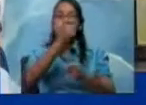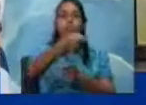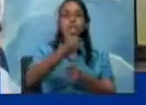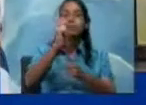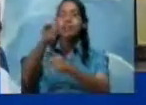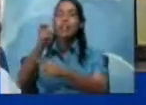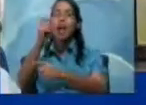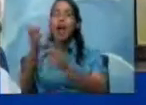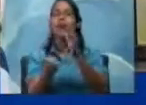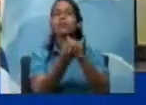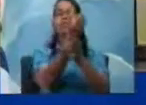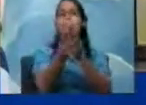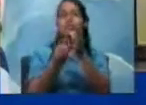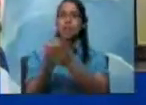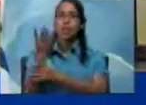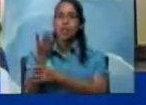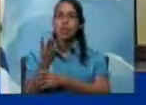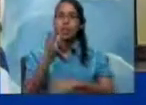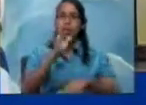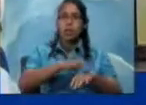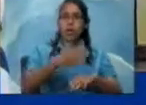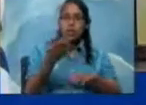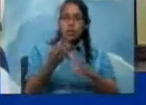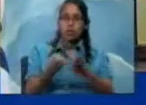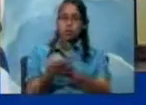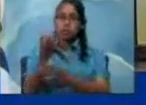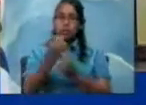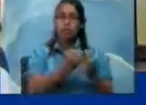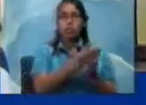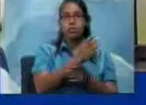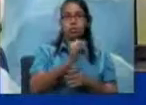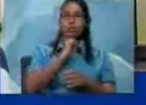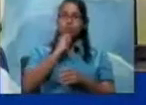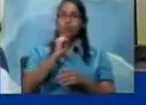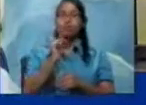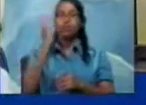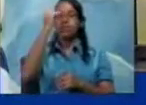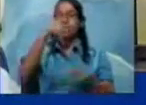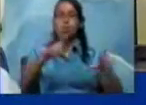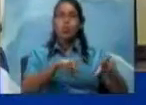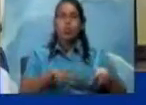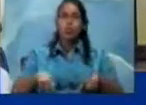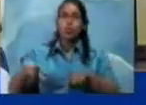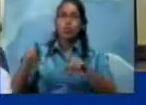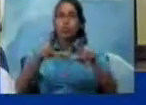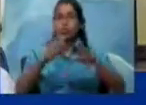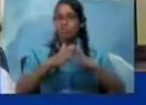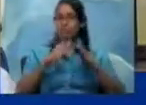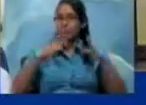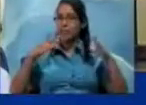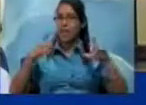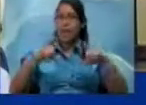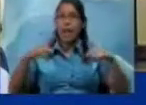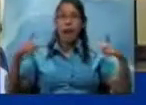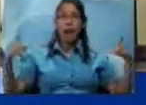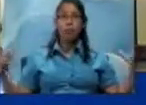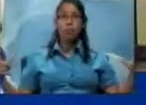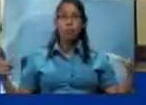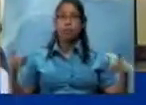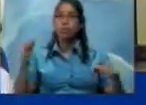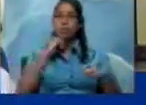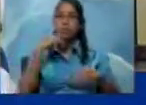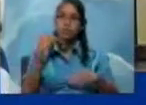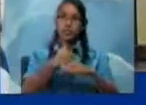jardinero porque el jardín de la tumba amados hermanos es un lugar amplio así como esta